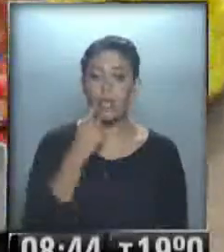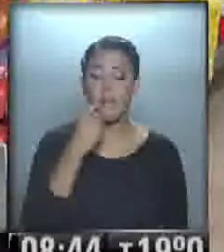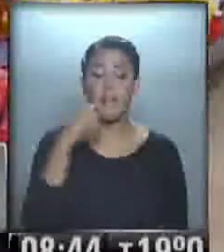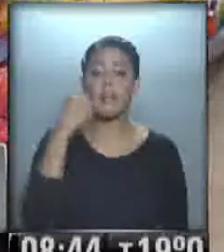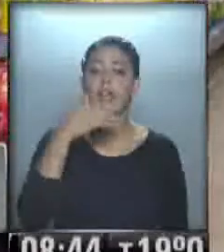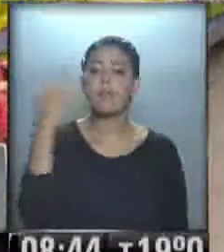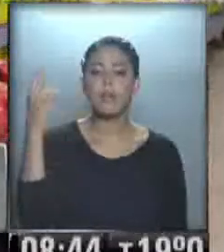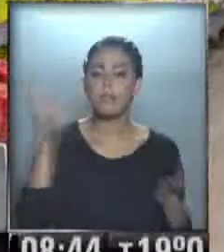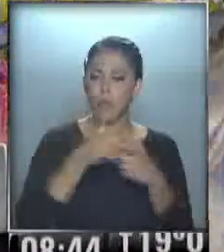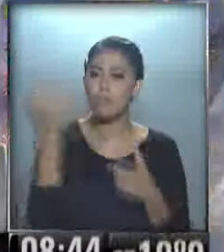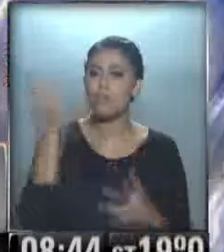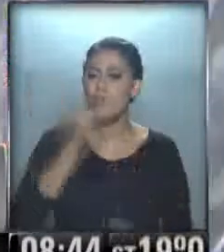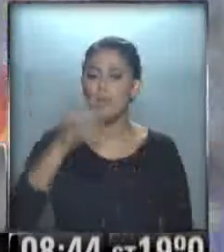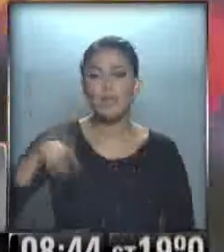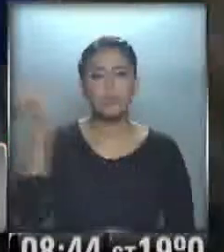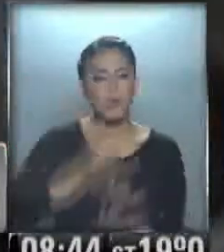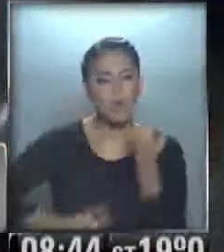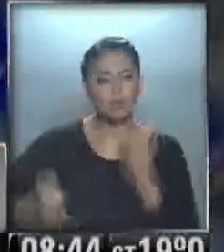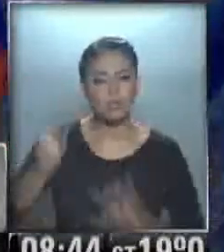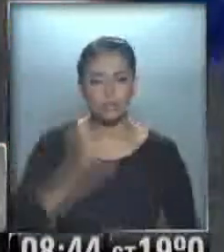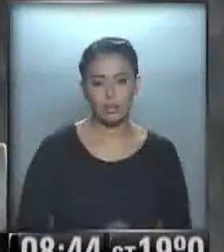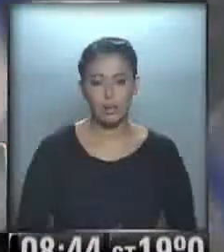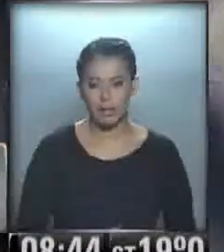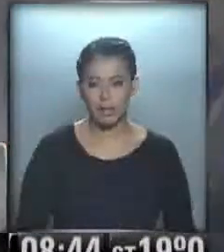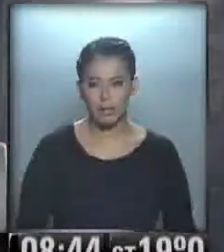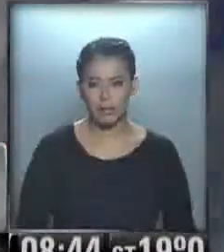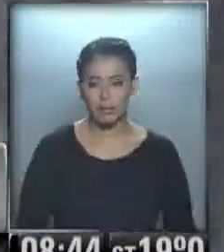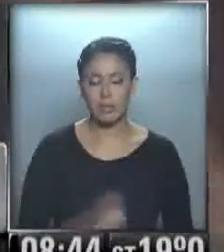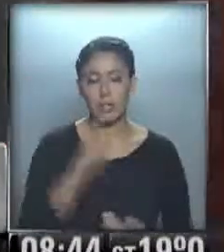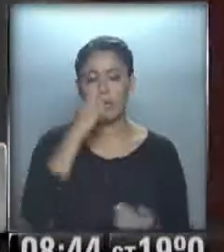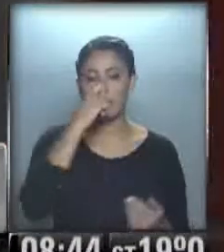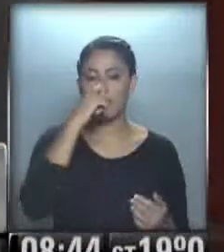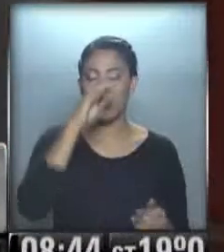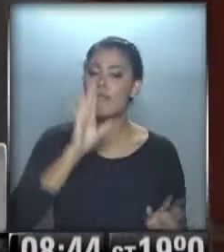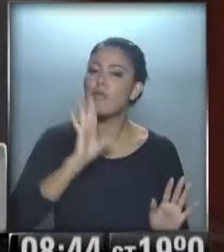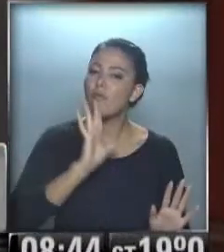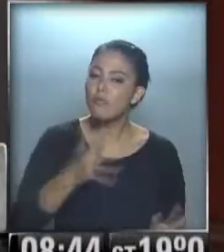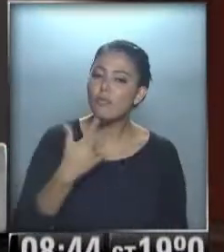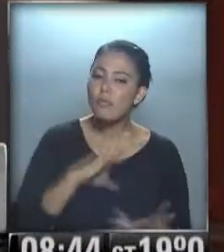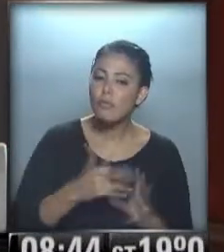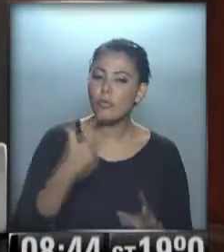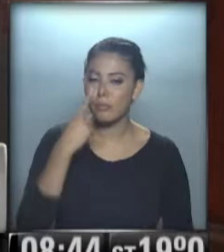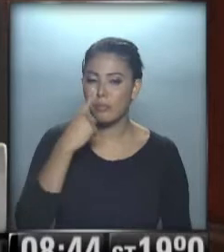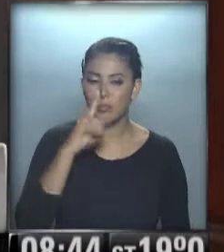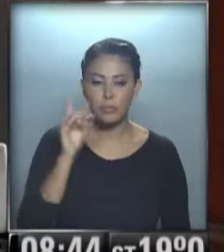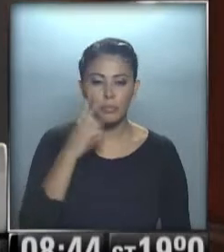reunión. Nos han comentado que parte de lo que un poco malintencionadamente